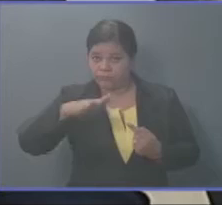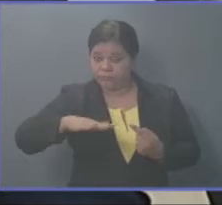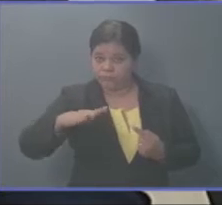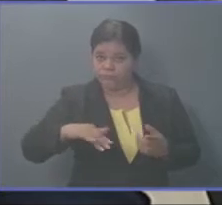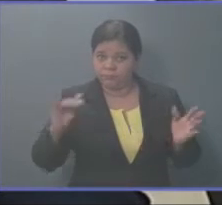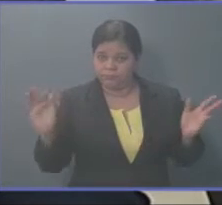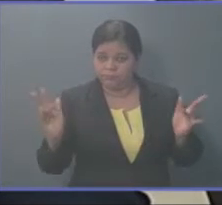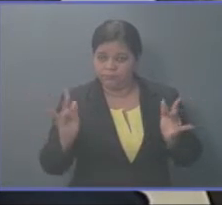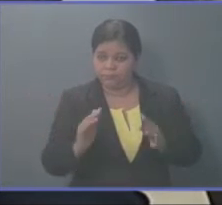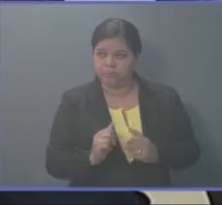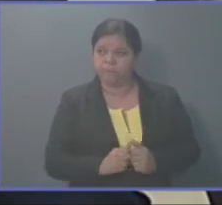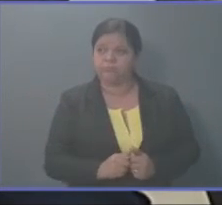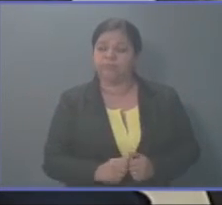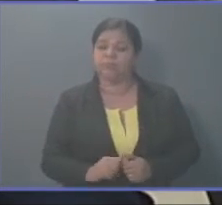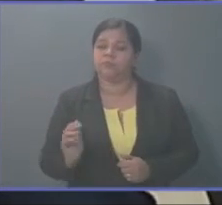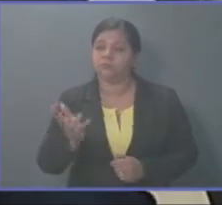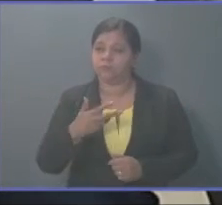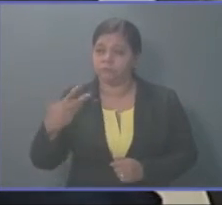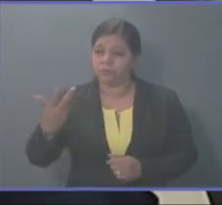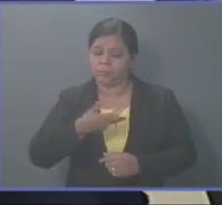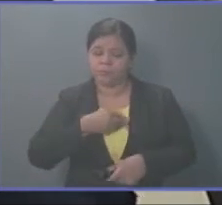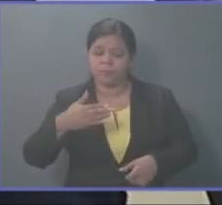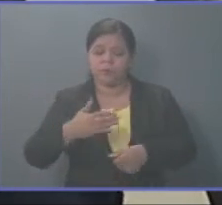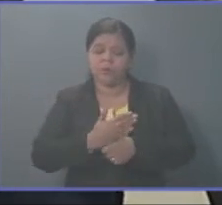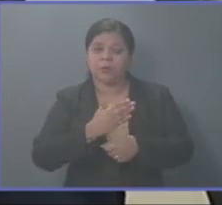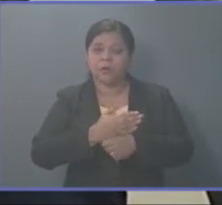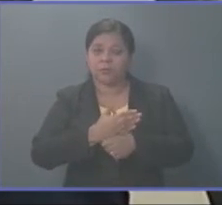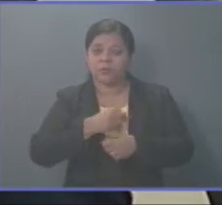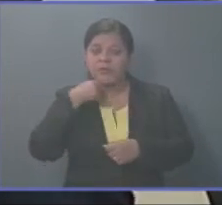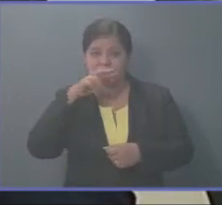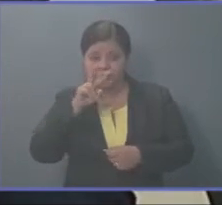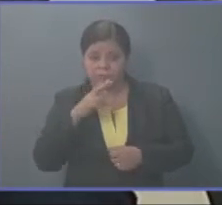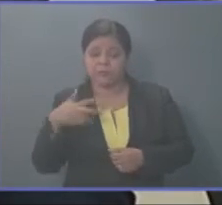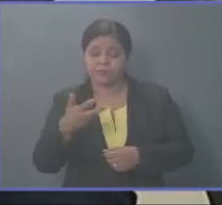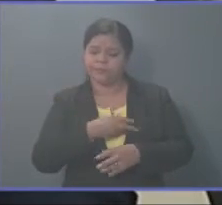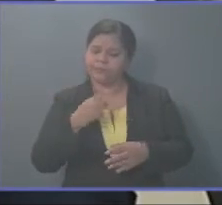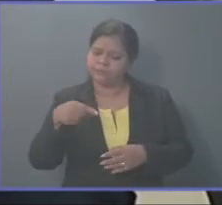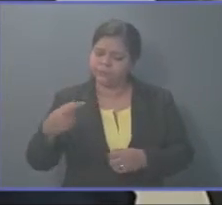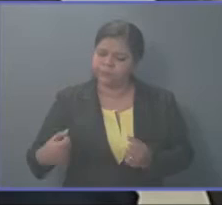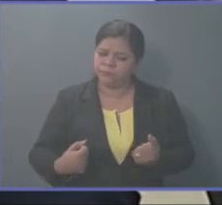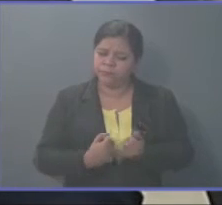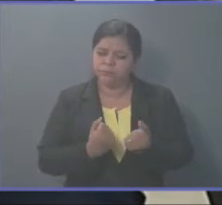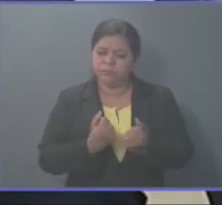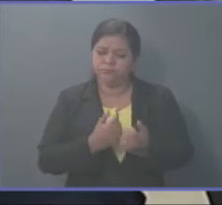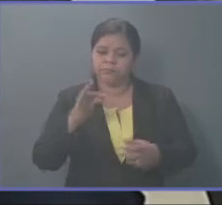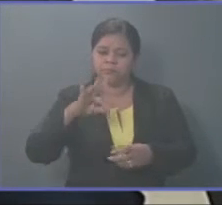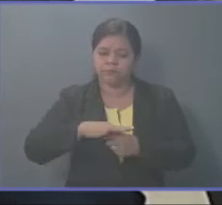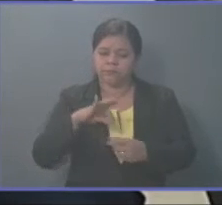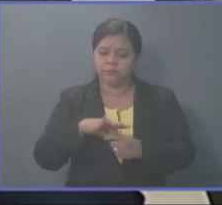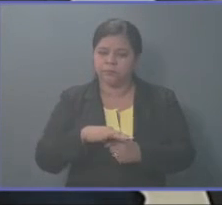Y pues, como grupo parlamentario del FMLN, hemos acompañado con nuestros votos